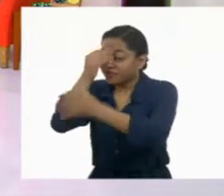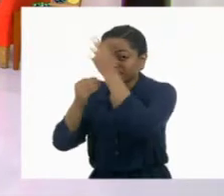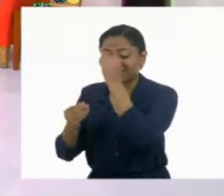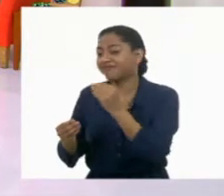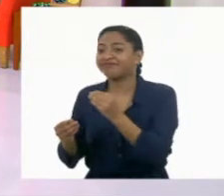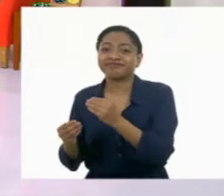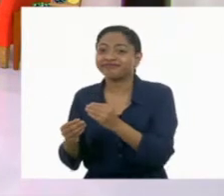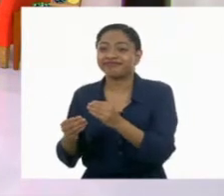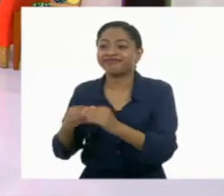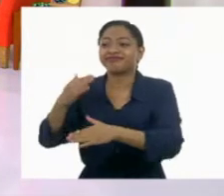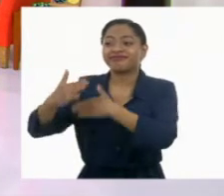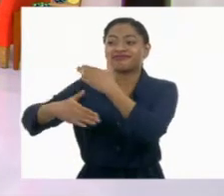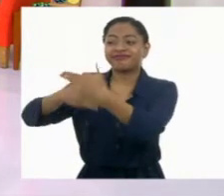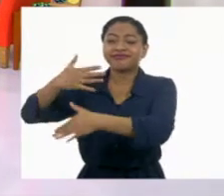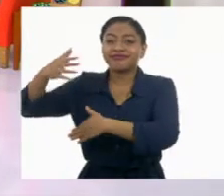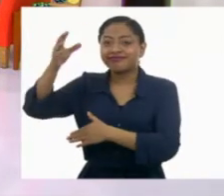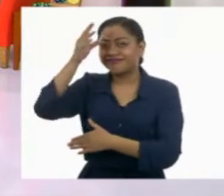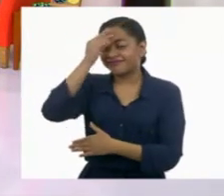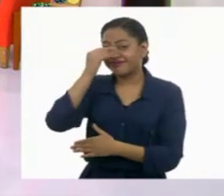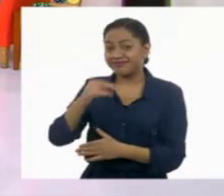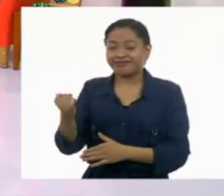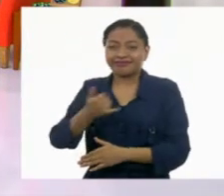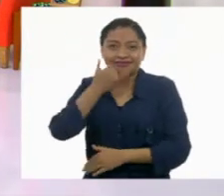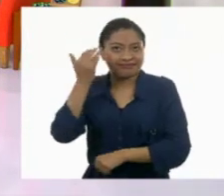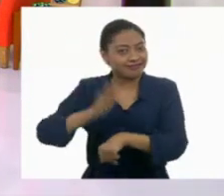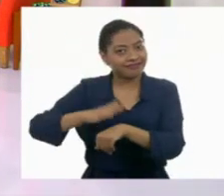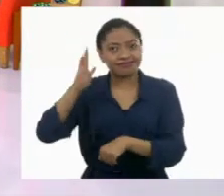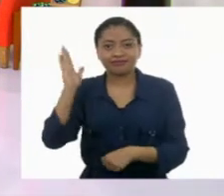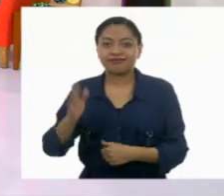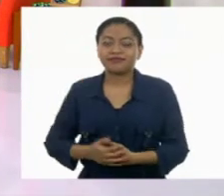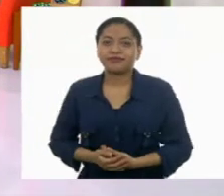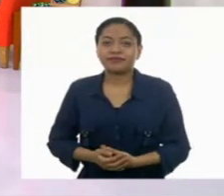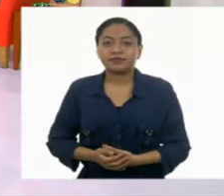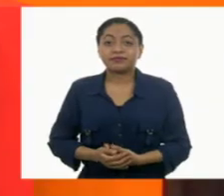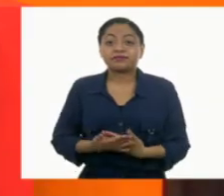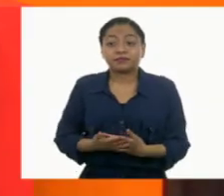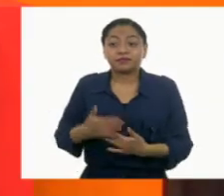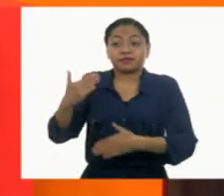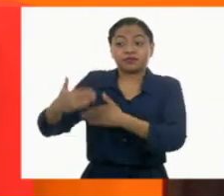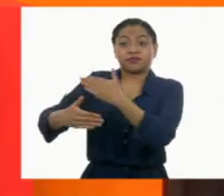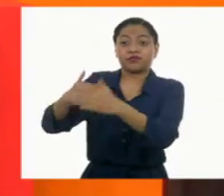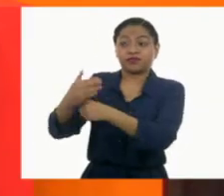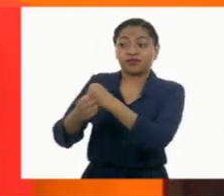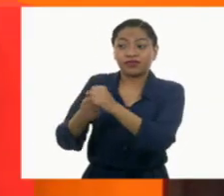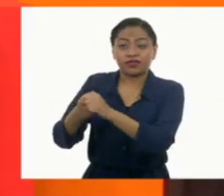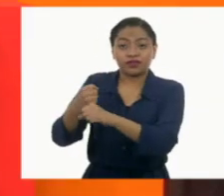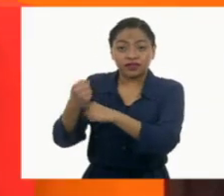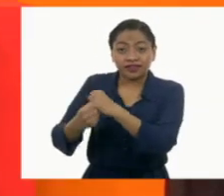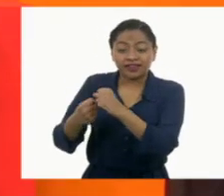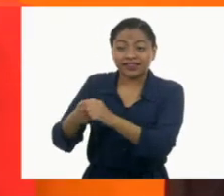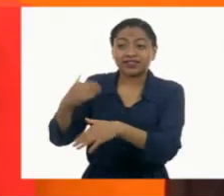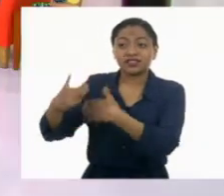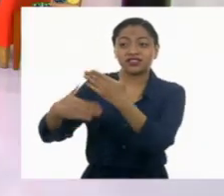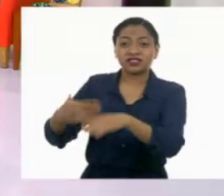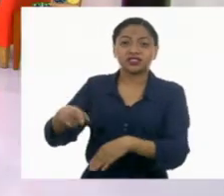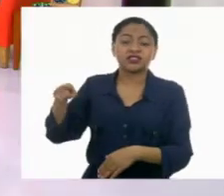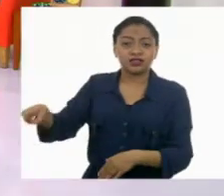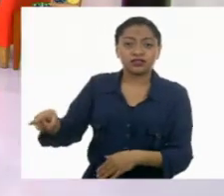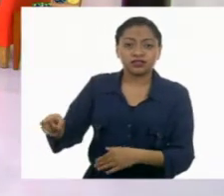luego se pueden magnificar conforme van pasando los años. A tal grado que puede resultar que decida